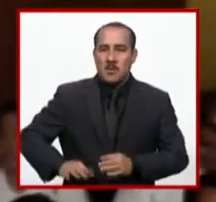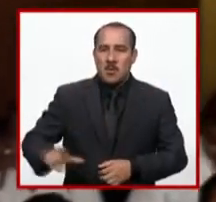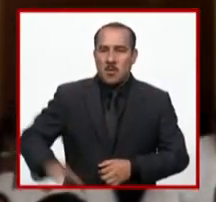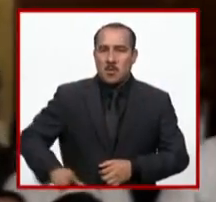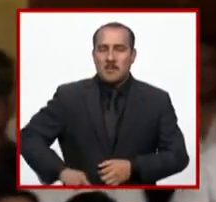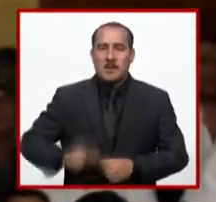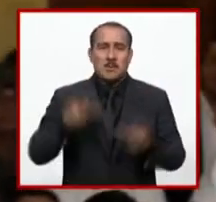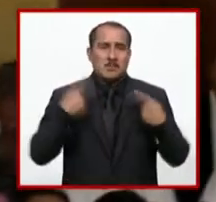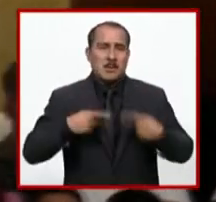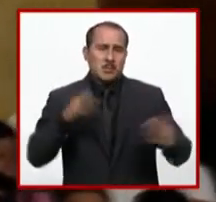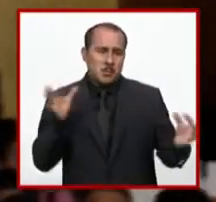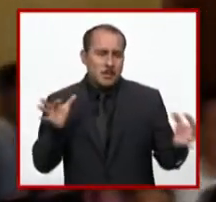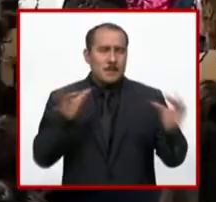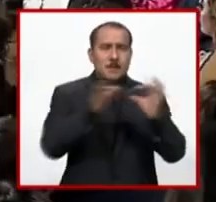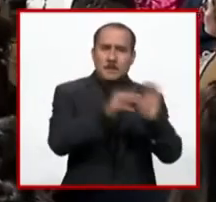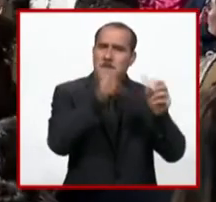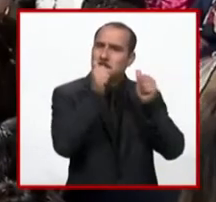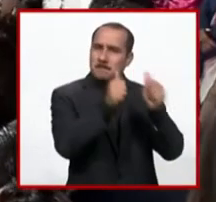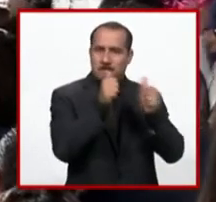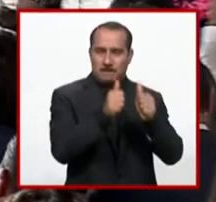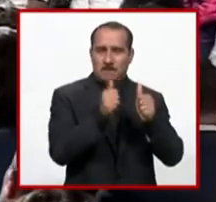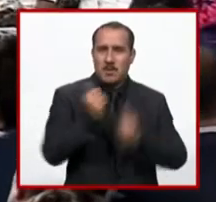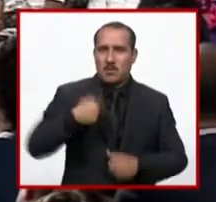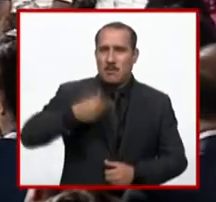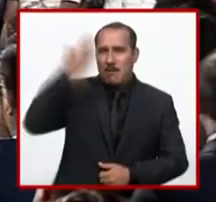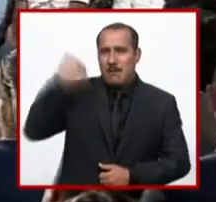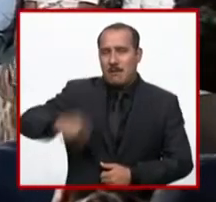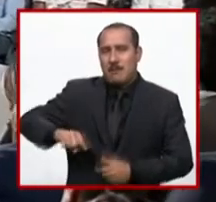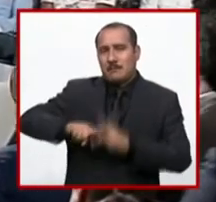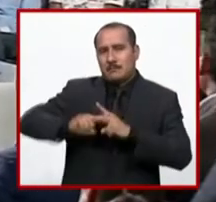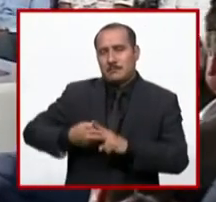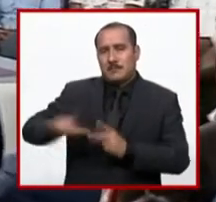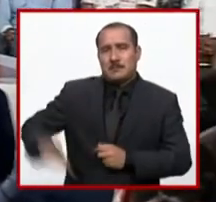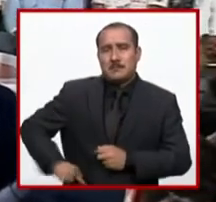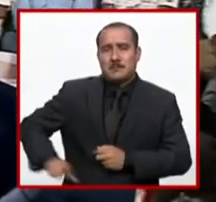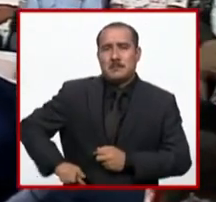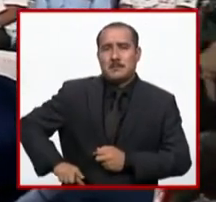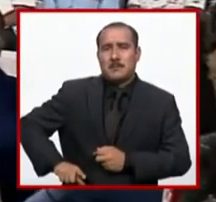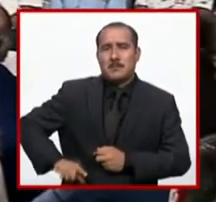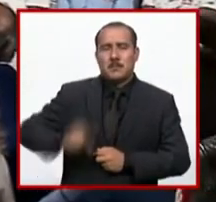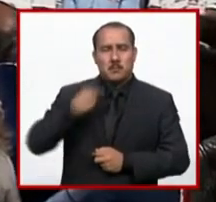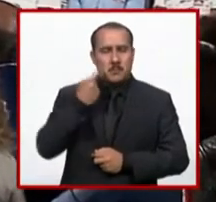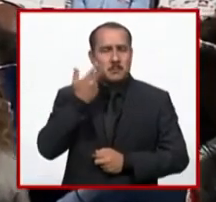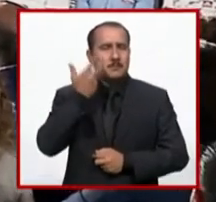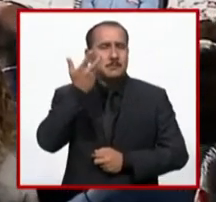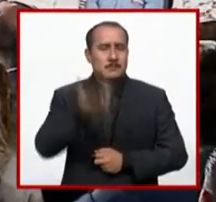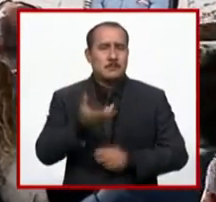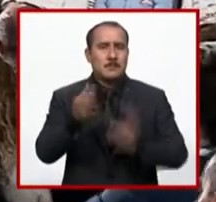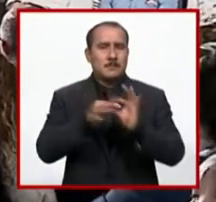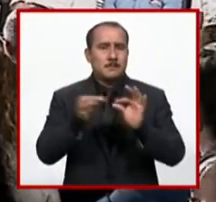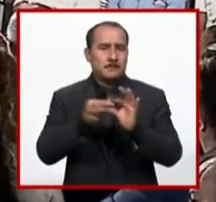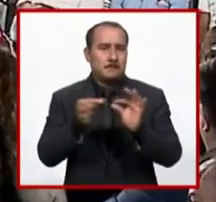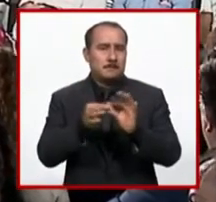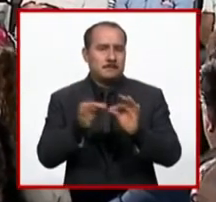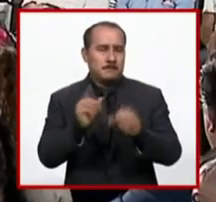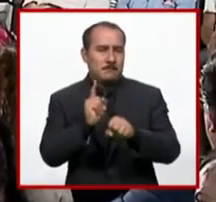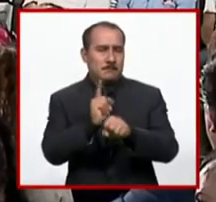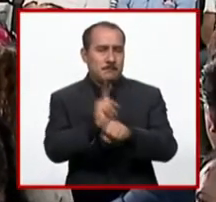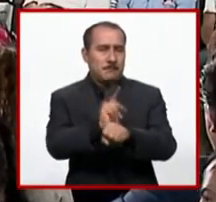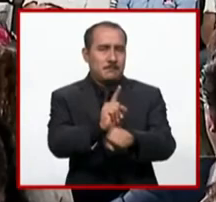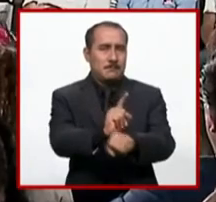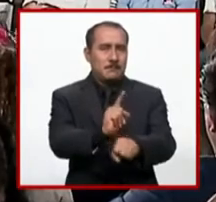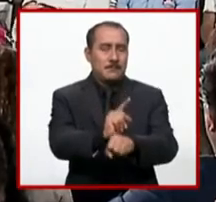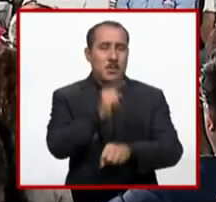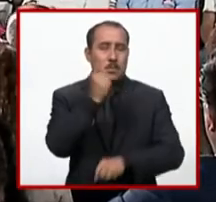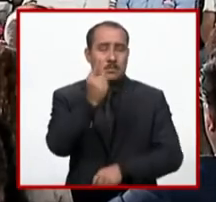gente. Por eso, desde el primer día de mi gobierno, planteé un gobierno cotidiano, con